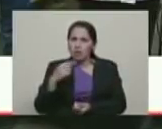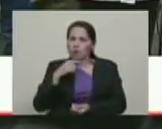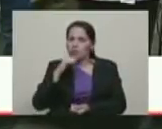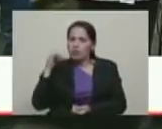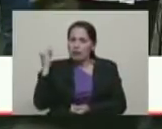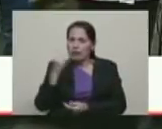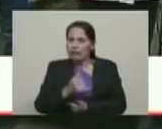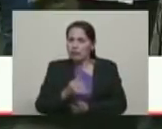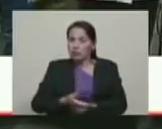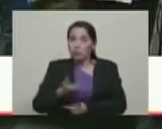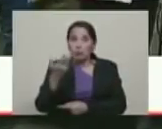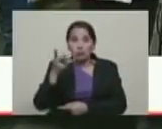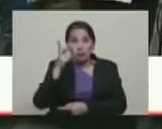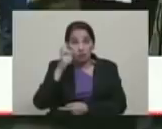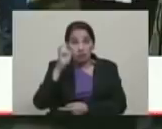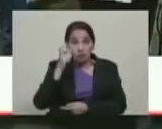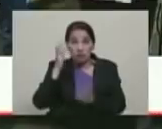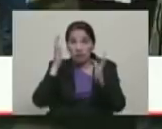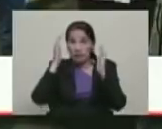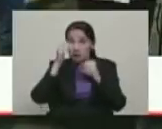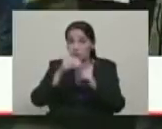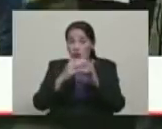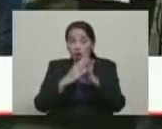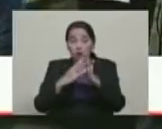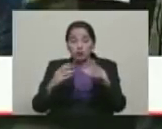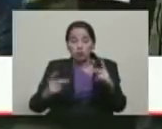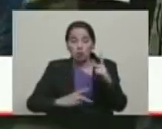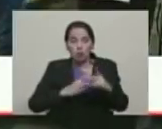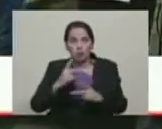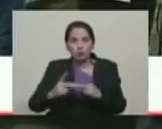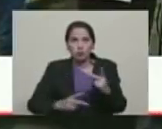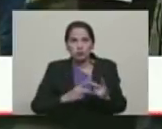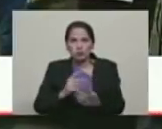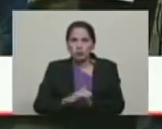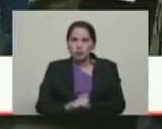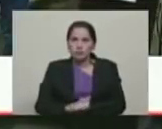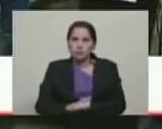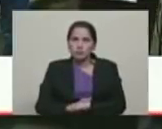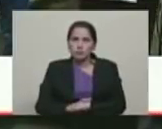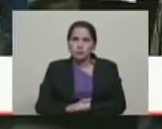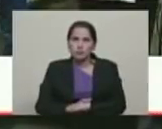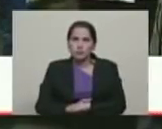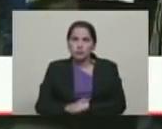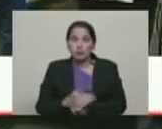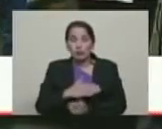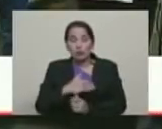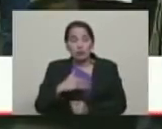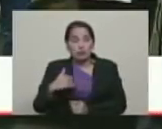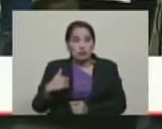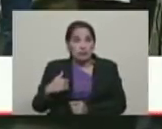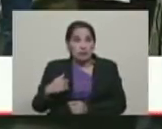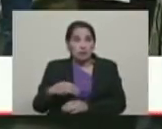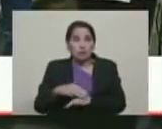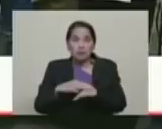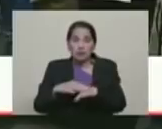oído a todos los productores. Yo quisiera que el ministro de Agricultura y